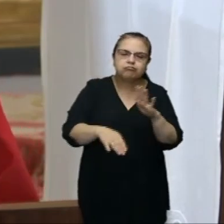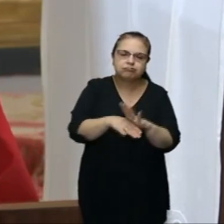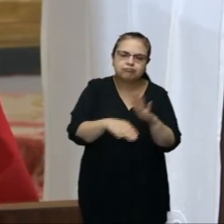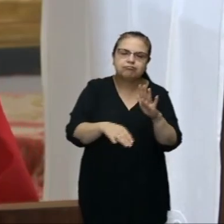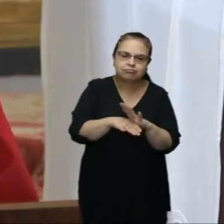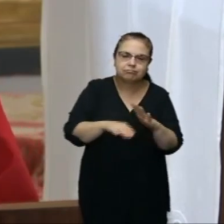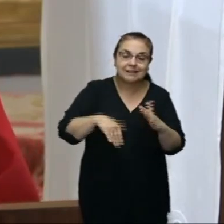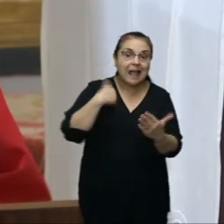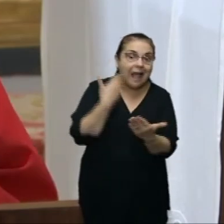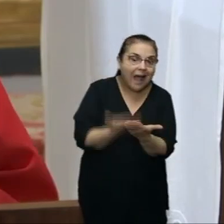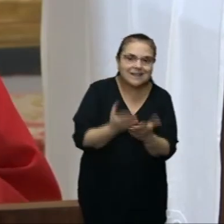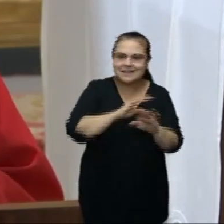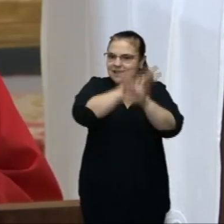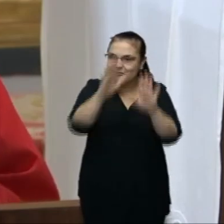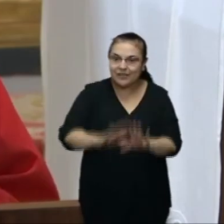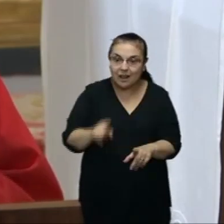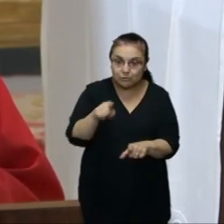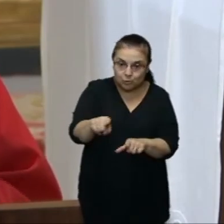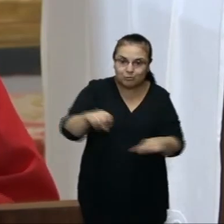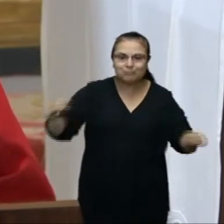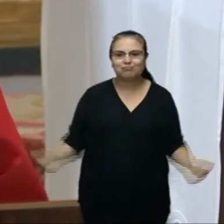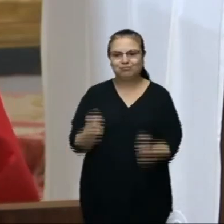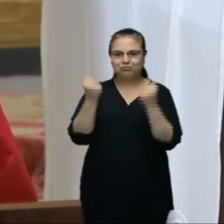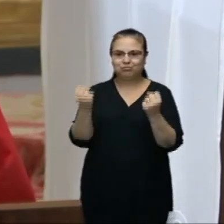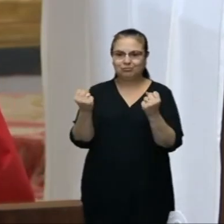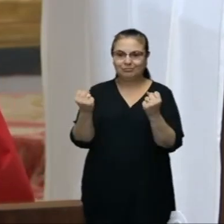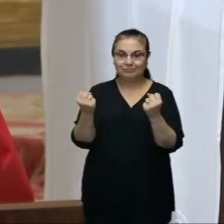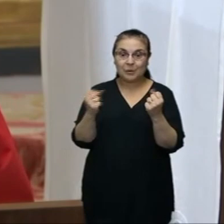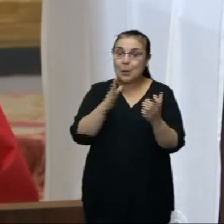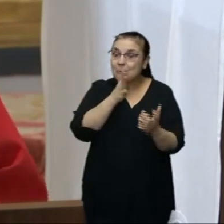salvará. Debemos perseverar en nuestra